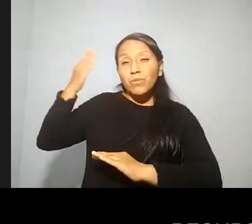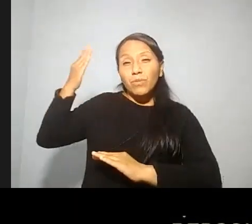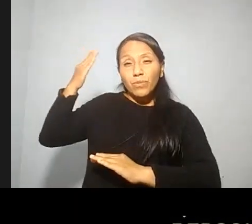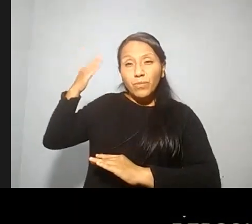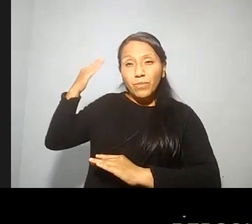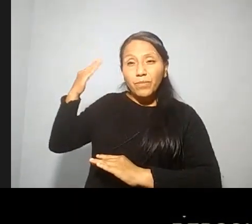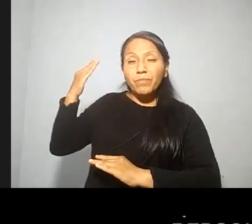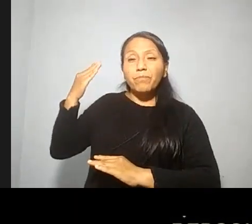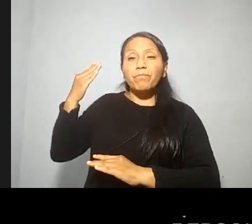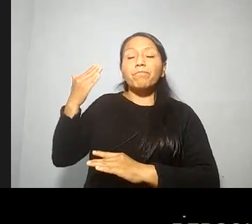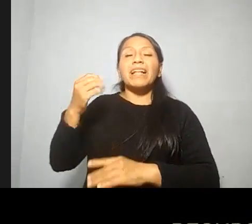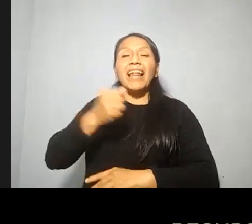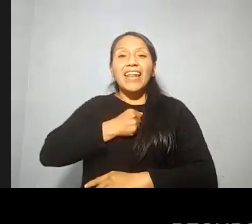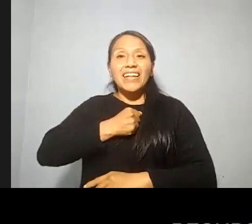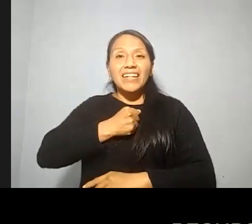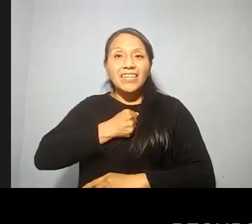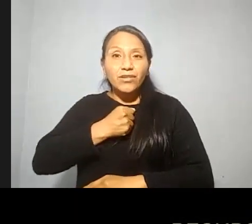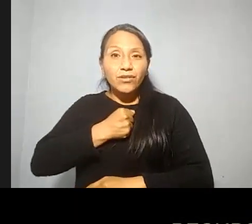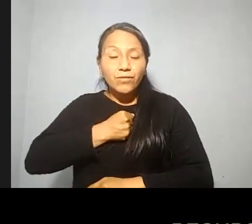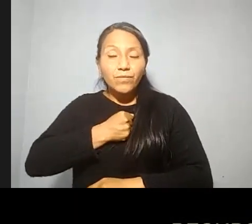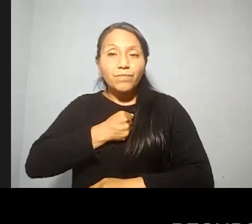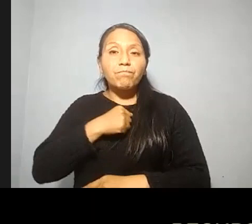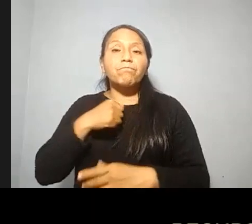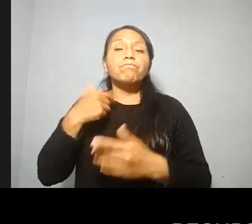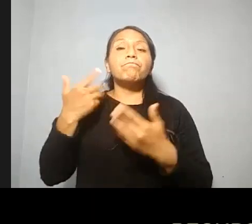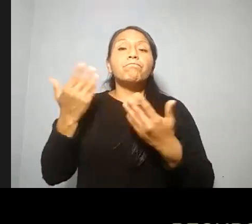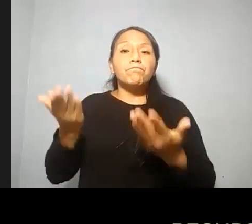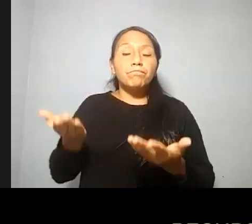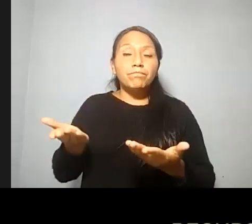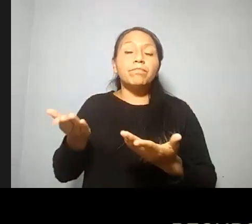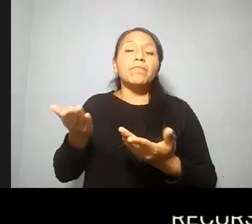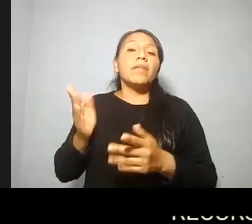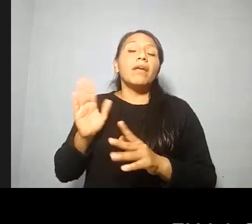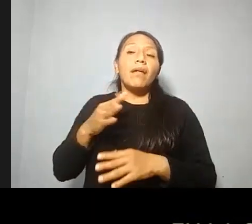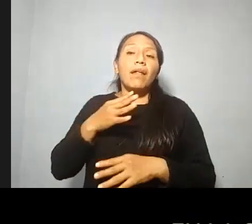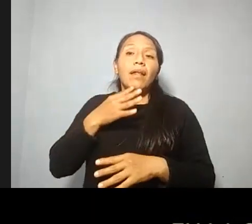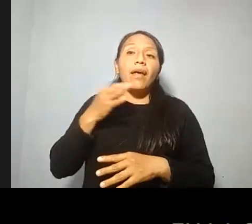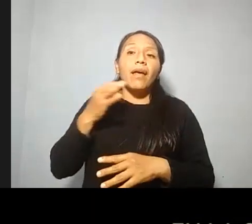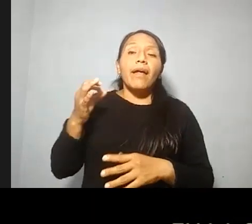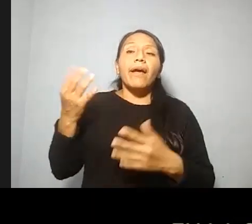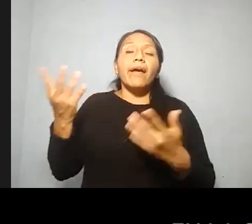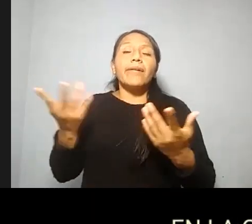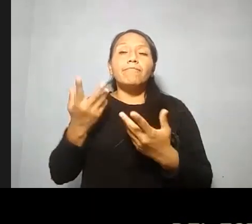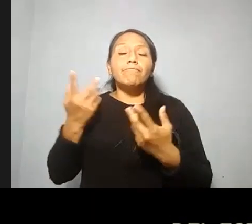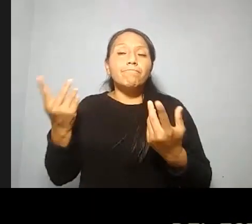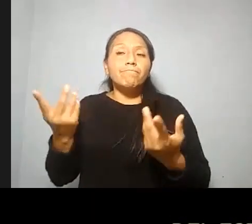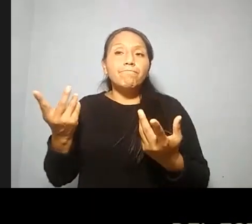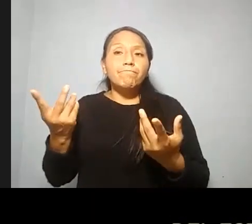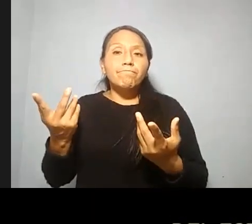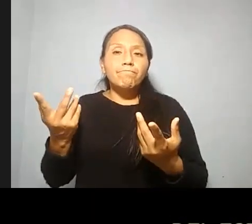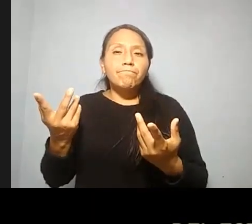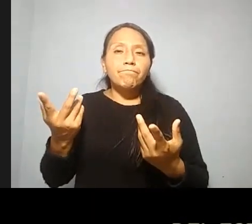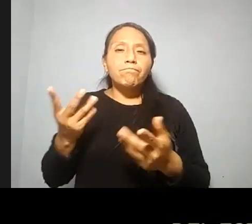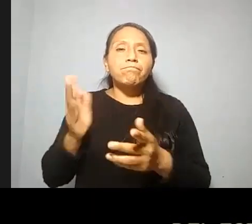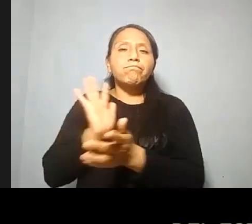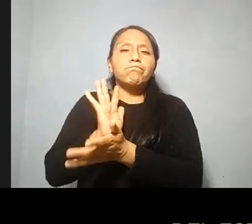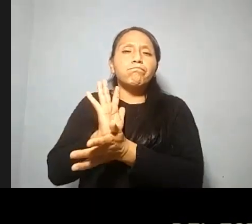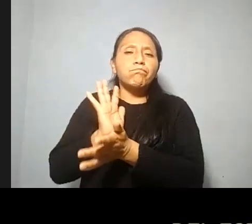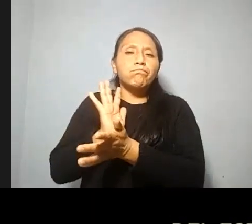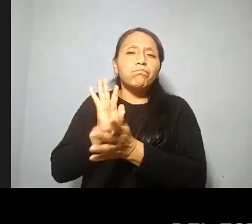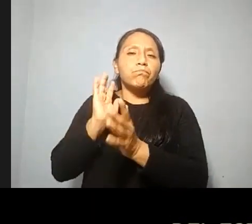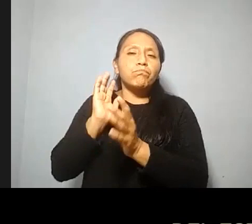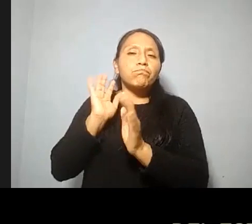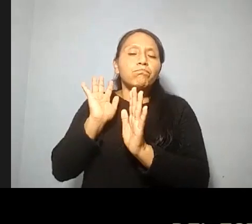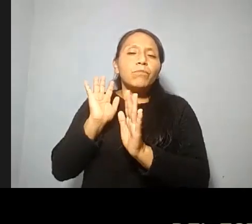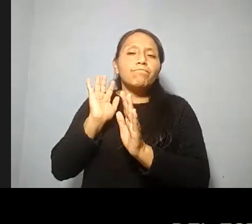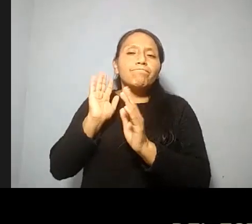la religión eran uno solo, quedando así la persona como esclavo.